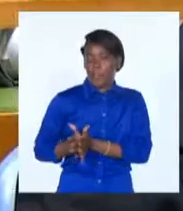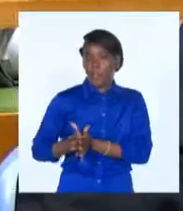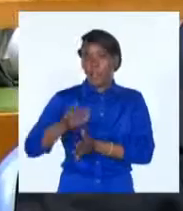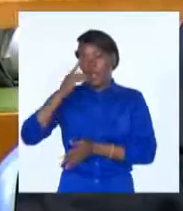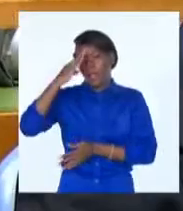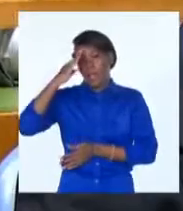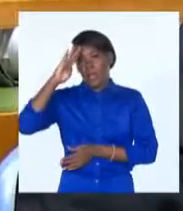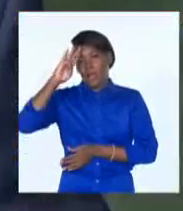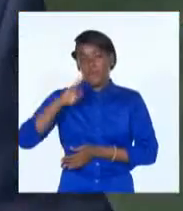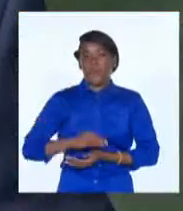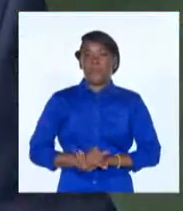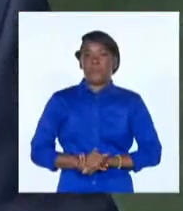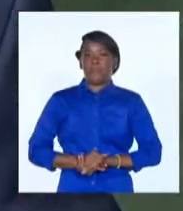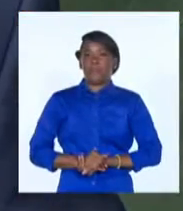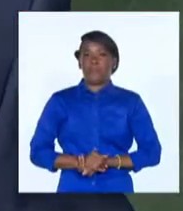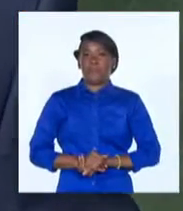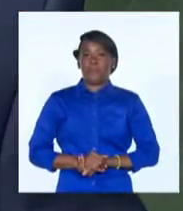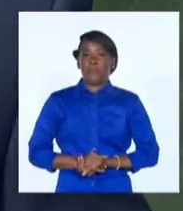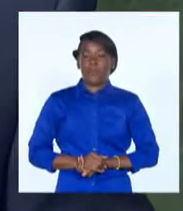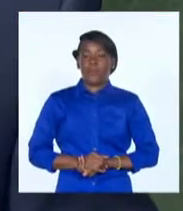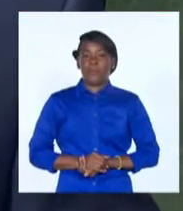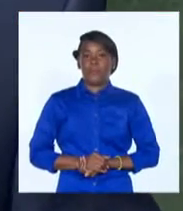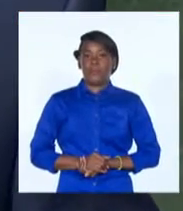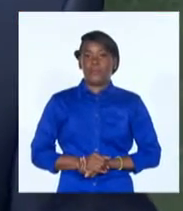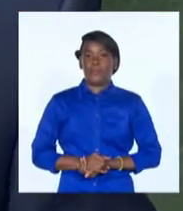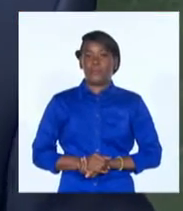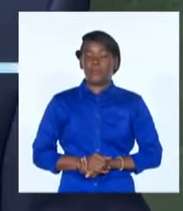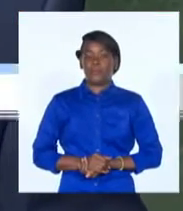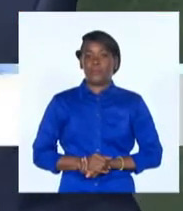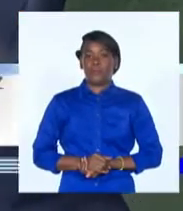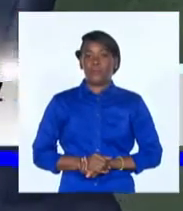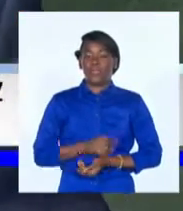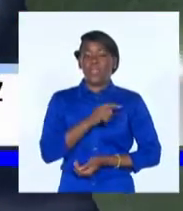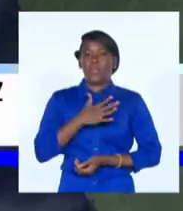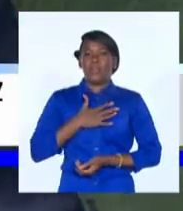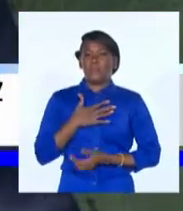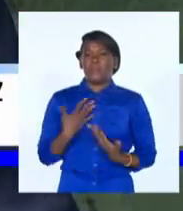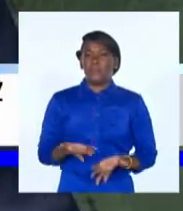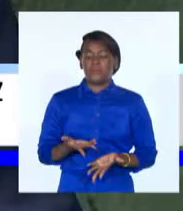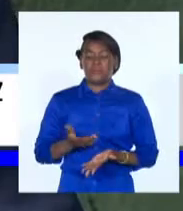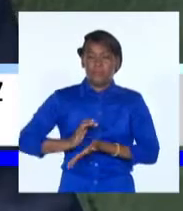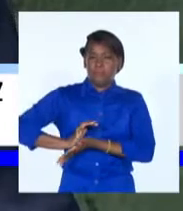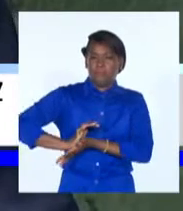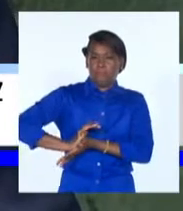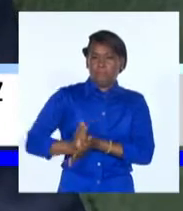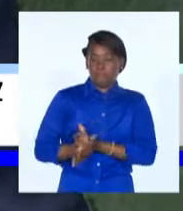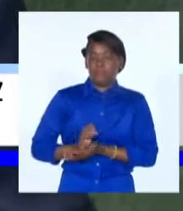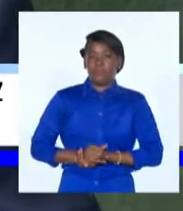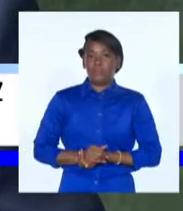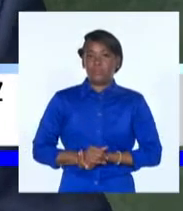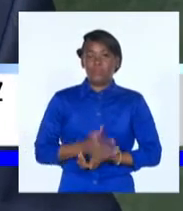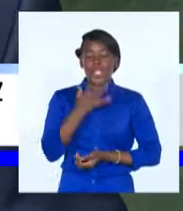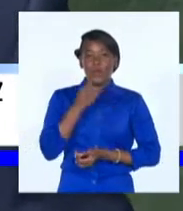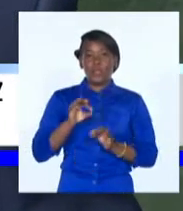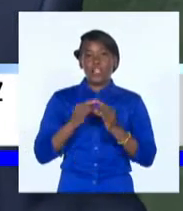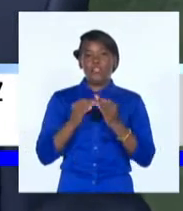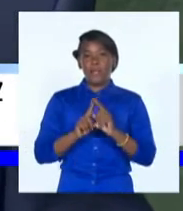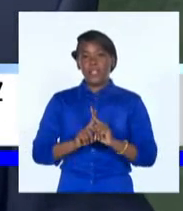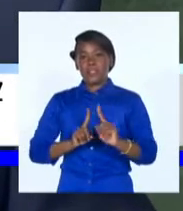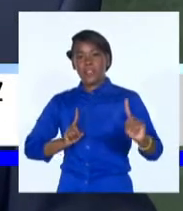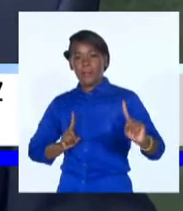historia de la humanidad. Se trata de una política cruel que castiga a las familias cubanas y a toda la